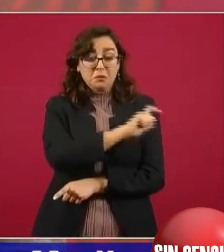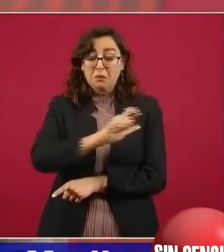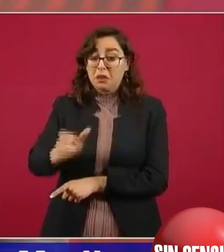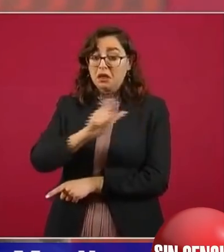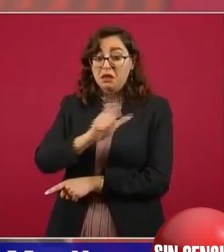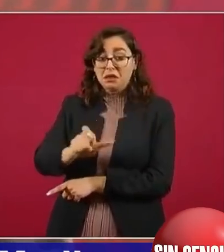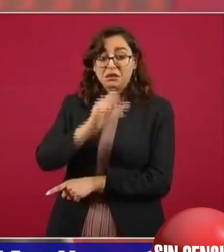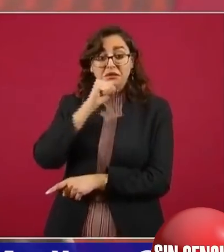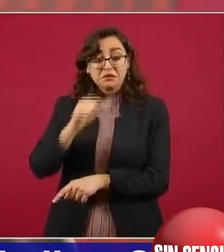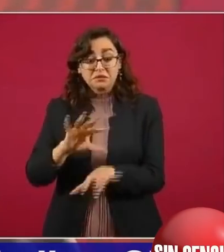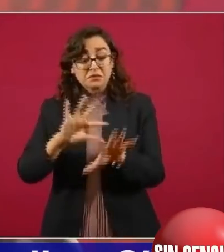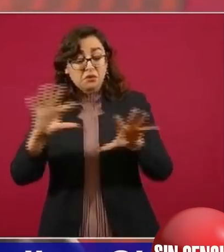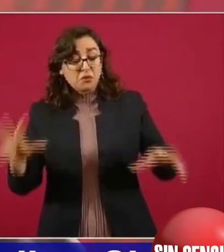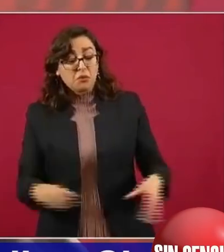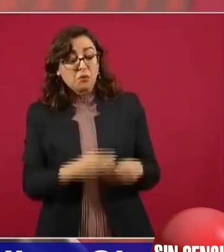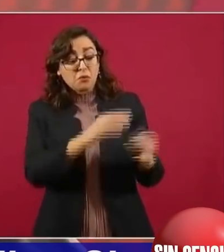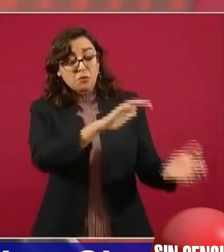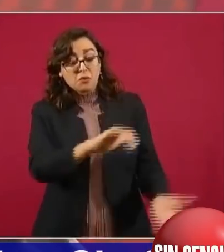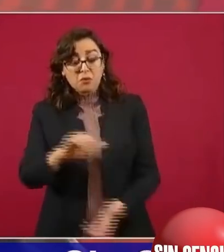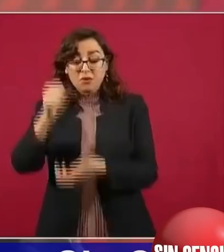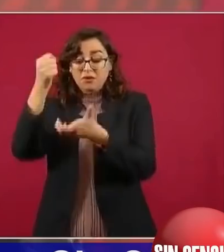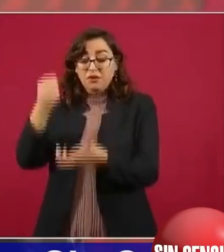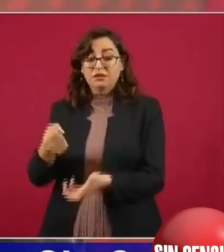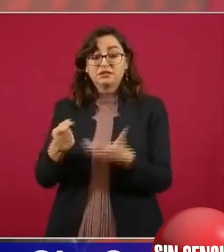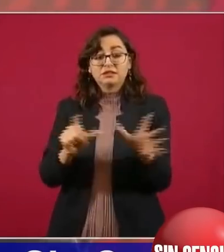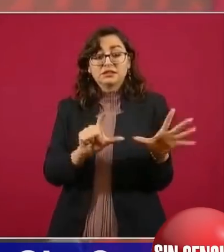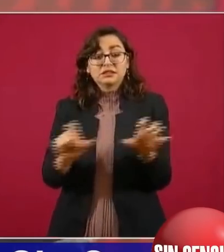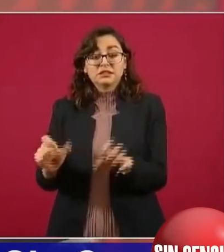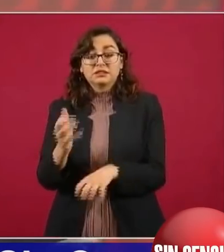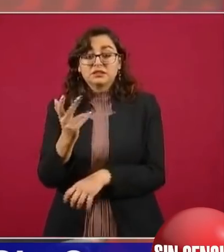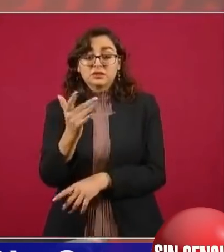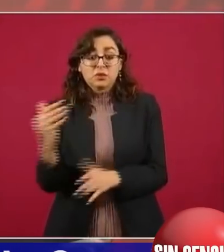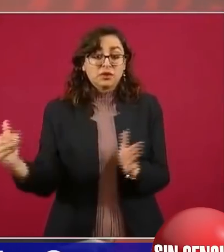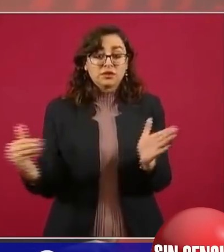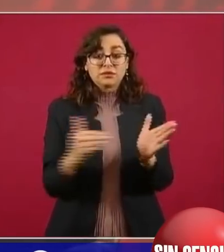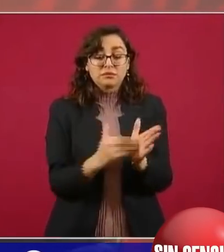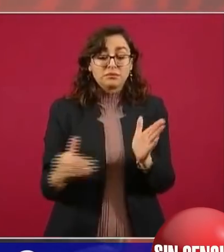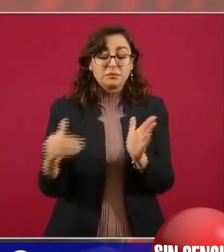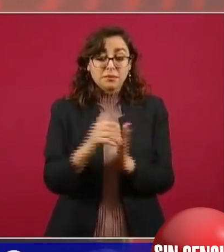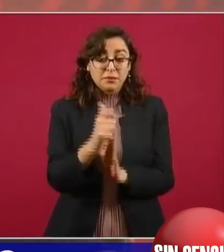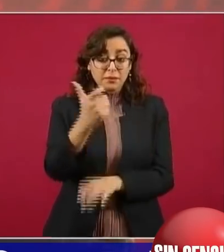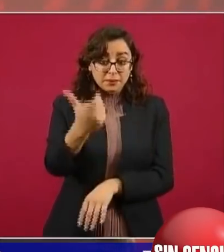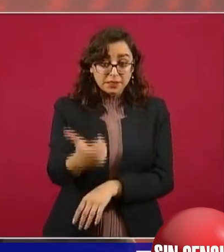por 750,000 millones de pesos.